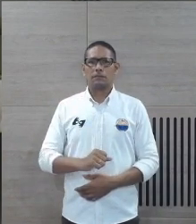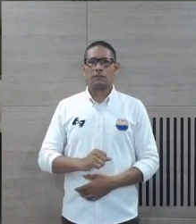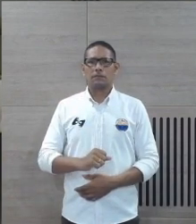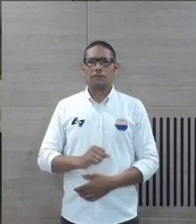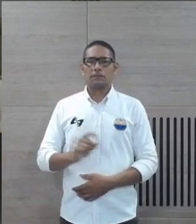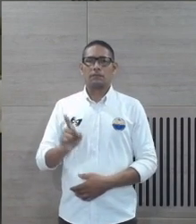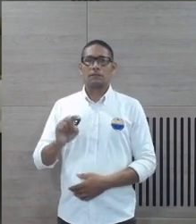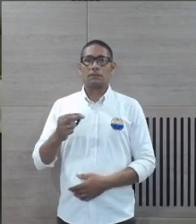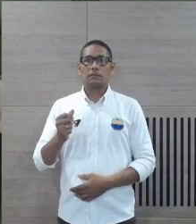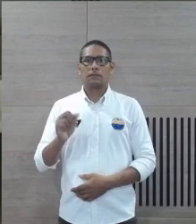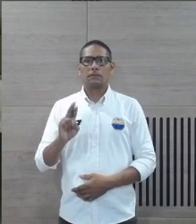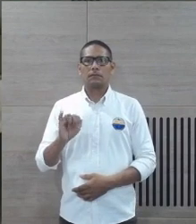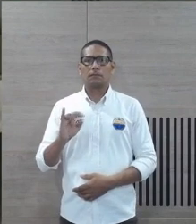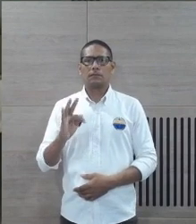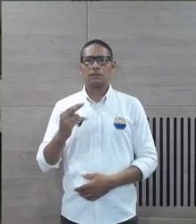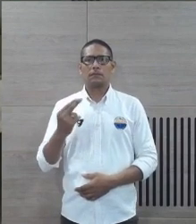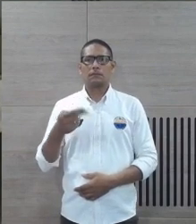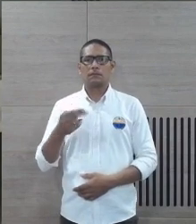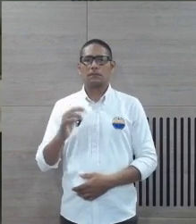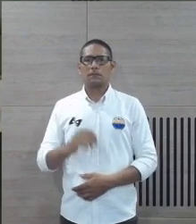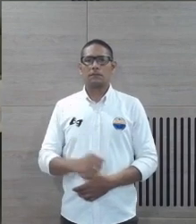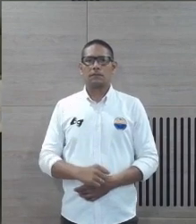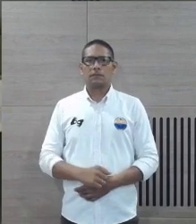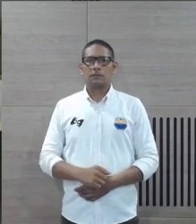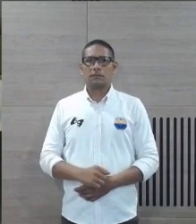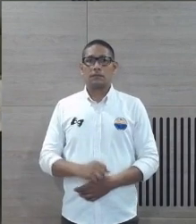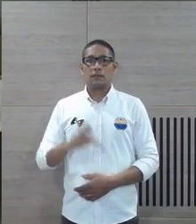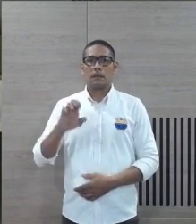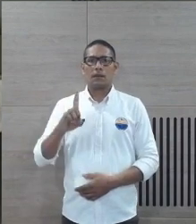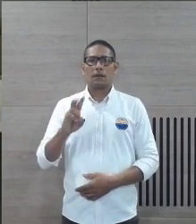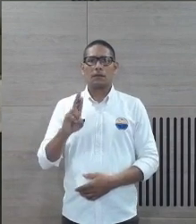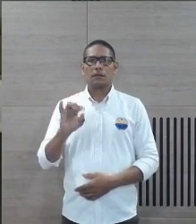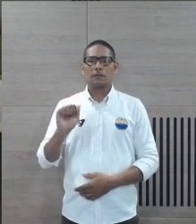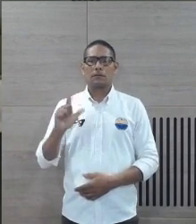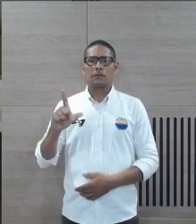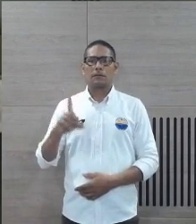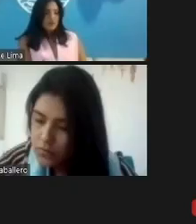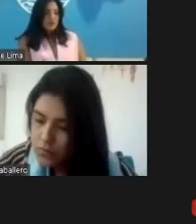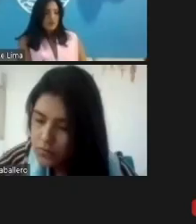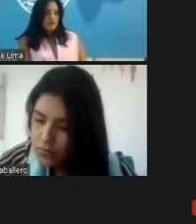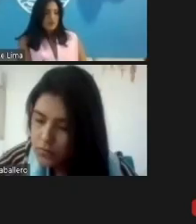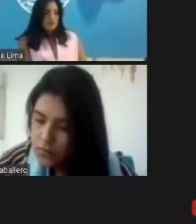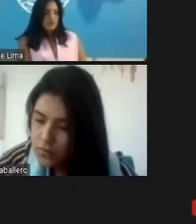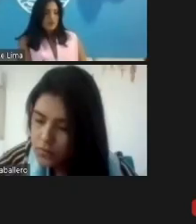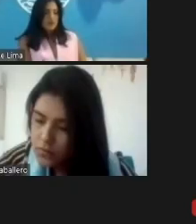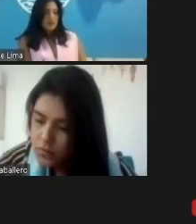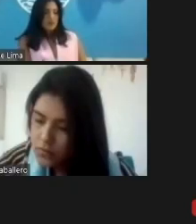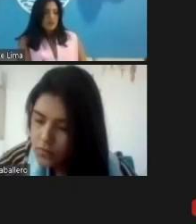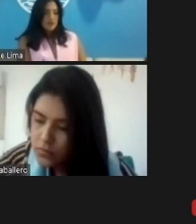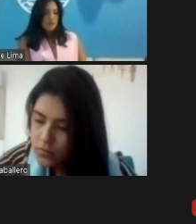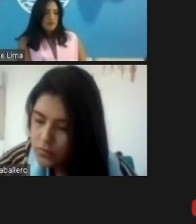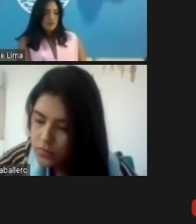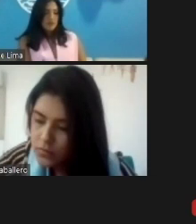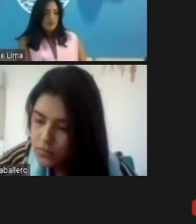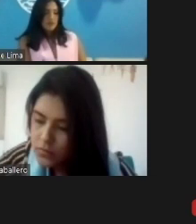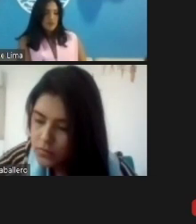Codina. Eduard Cris López Sierra García. Antonio José Ospino Camaño. María Angélica Oviedo